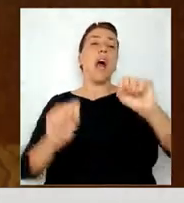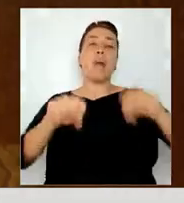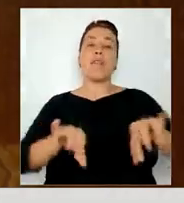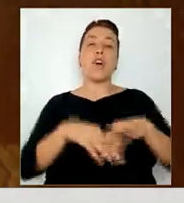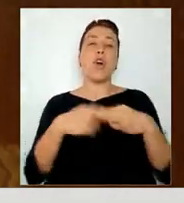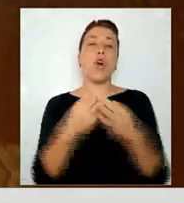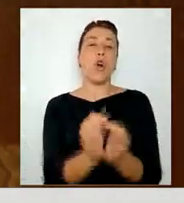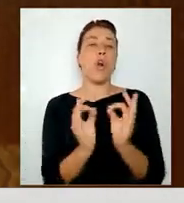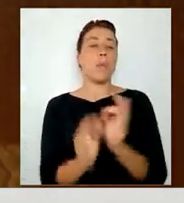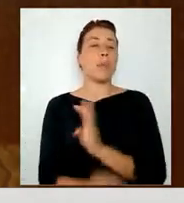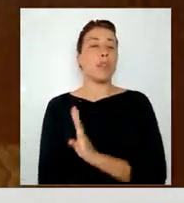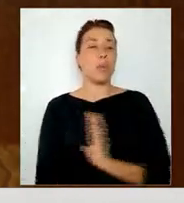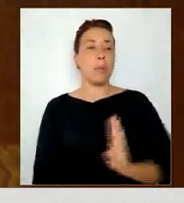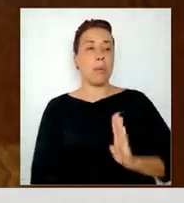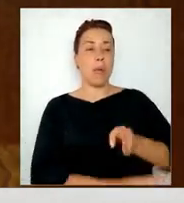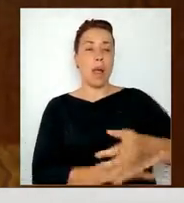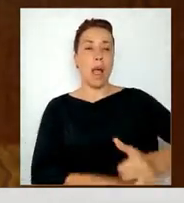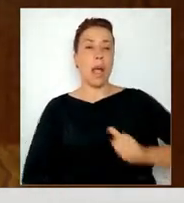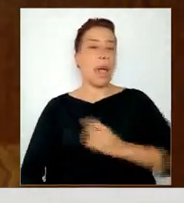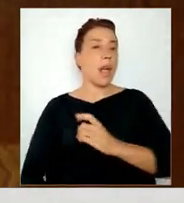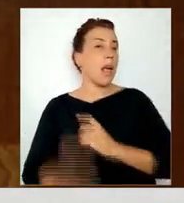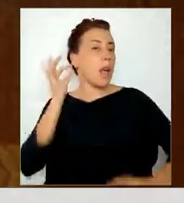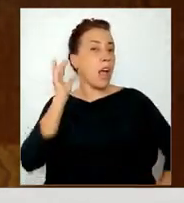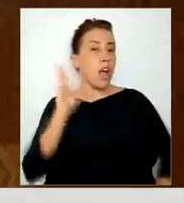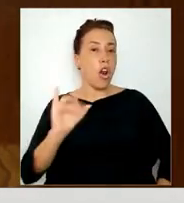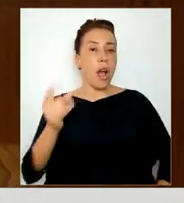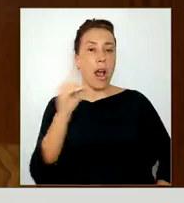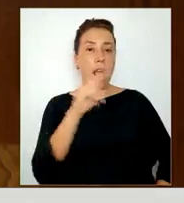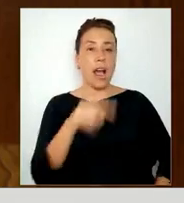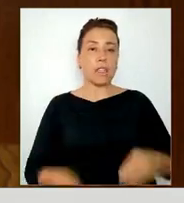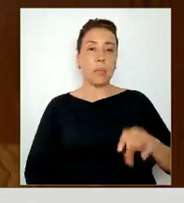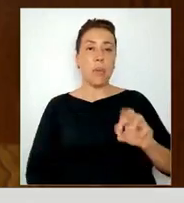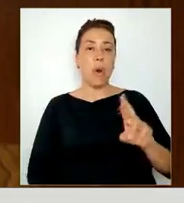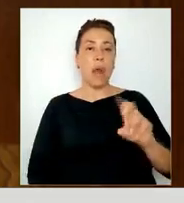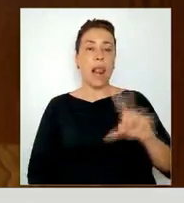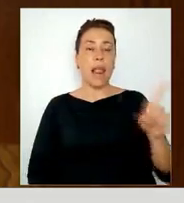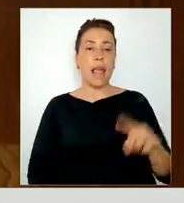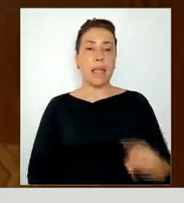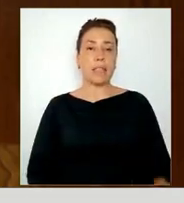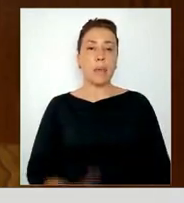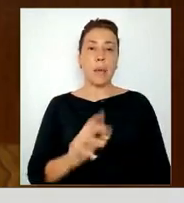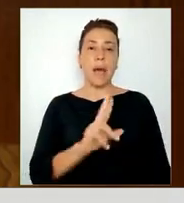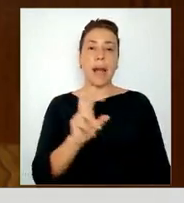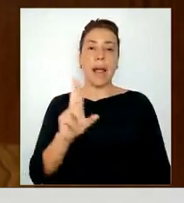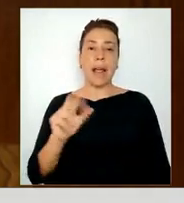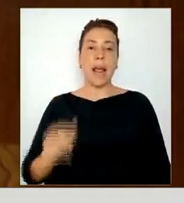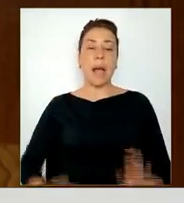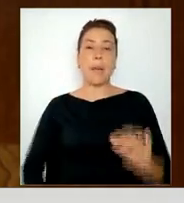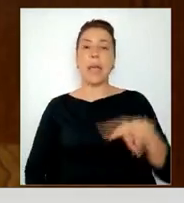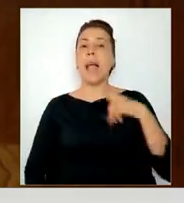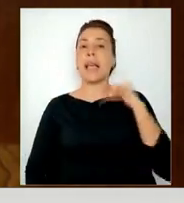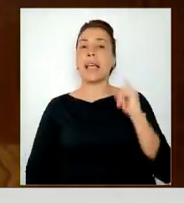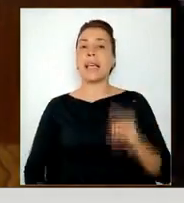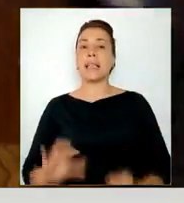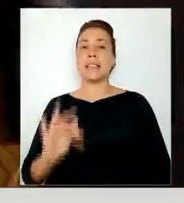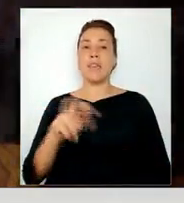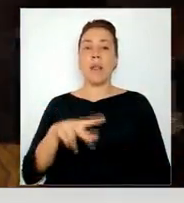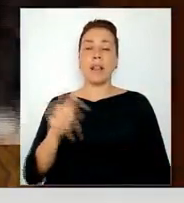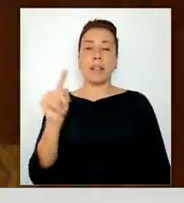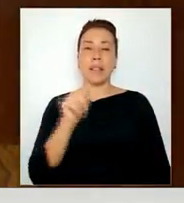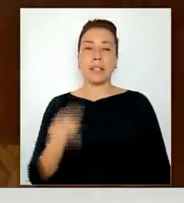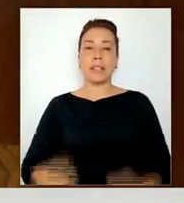las diputadas Camila Rojas javiera Morales los diputados Boris Barrera Carlos Bianchi Ricardo Cifuentes Guillermo Ramírez